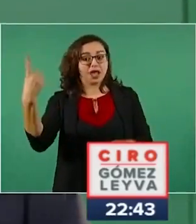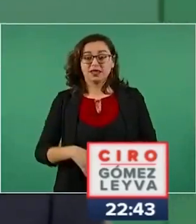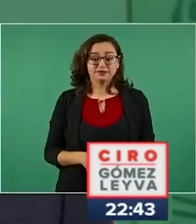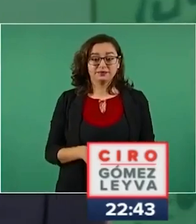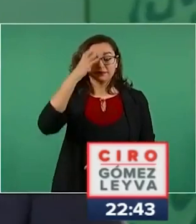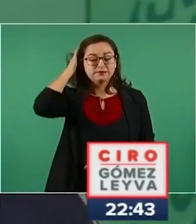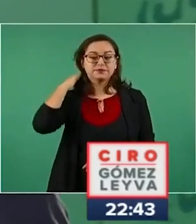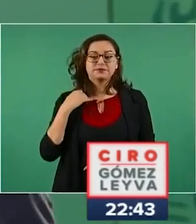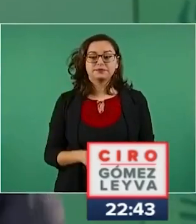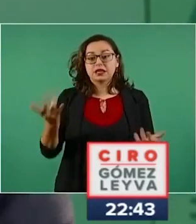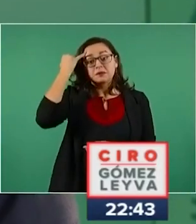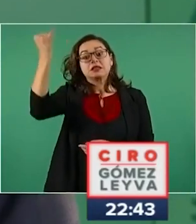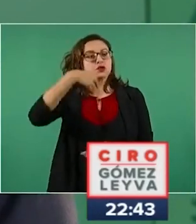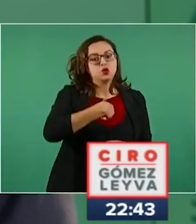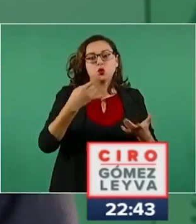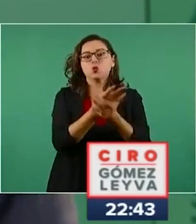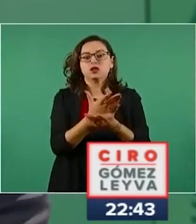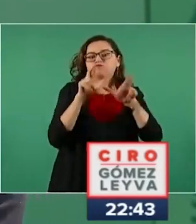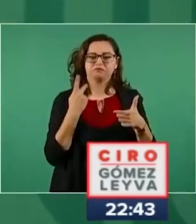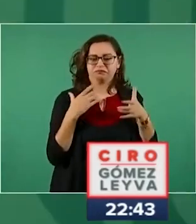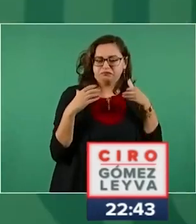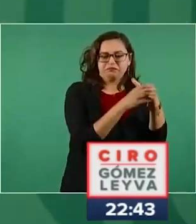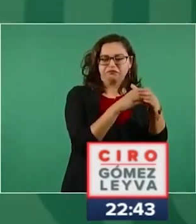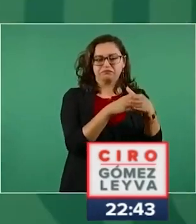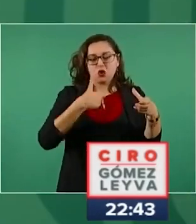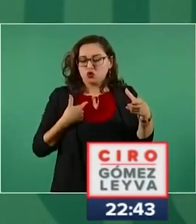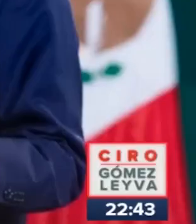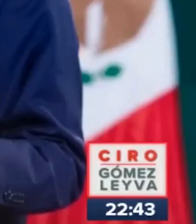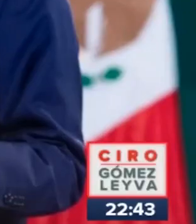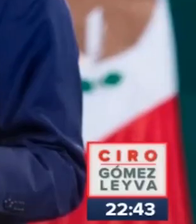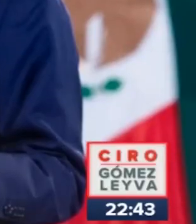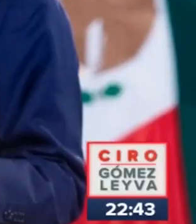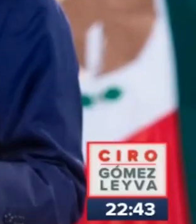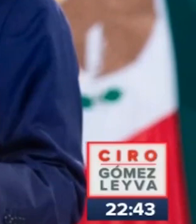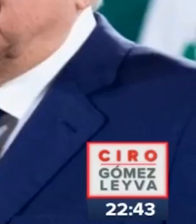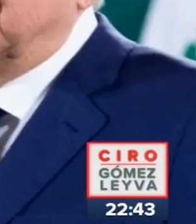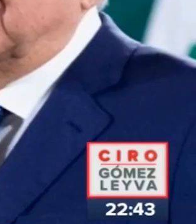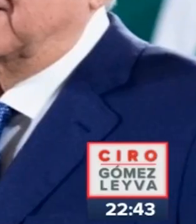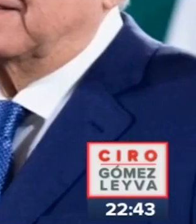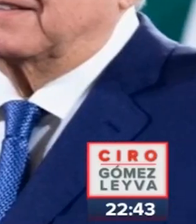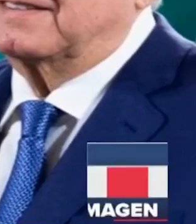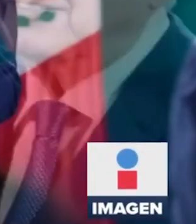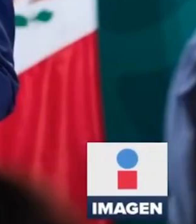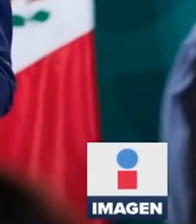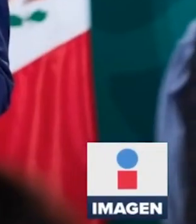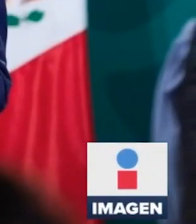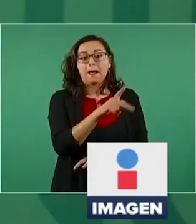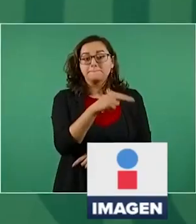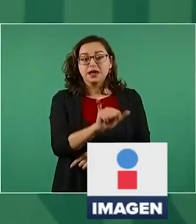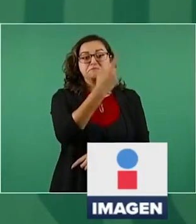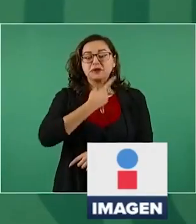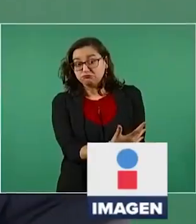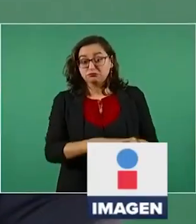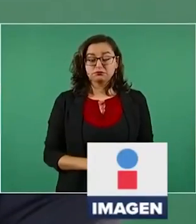Nuestro tintero de la verdad, nuestra pluma de la justicia, nuestro lápiz mirado número 2 de la salvación, Andrés Manuel Coelho López Obrador, presente en la